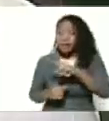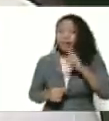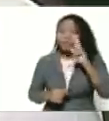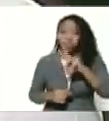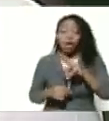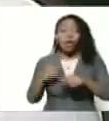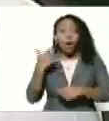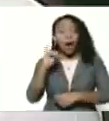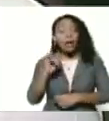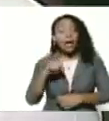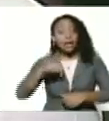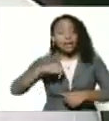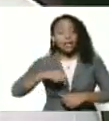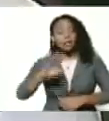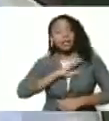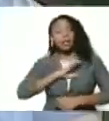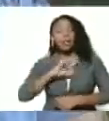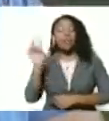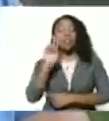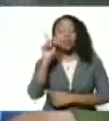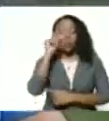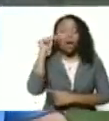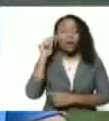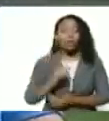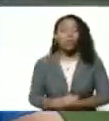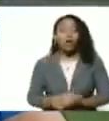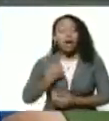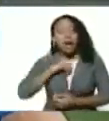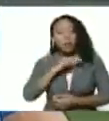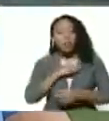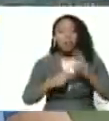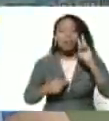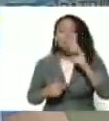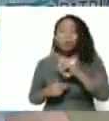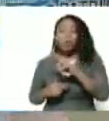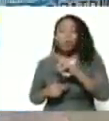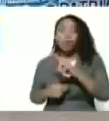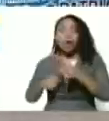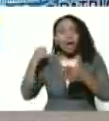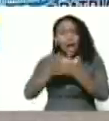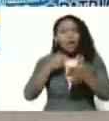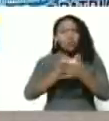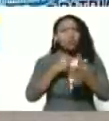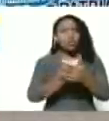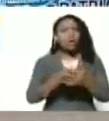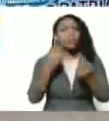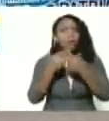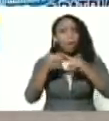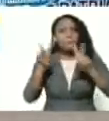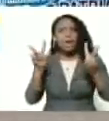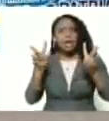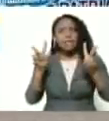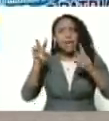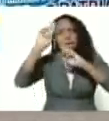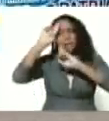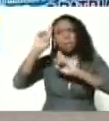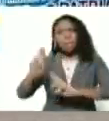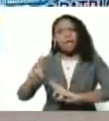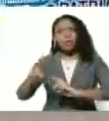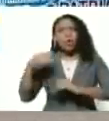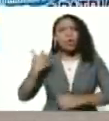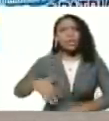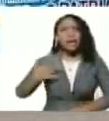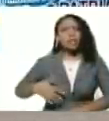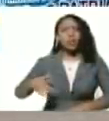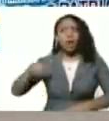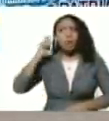los venezolanos, las venezolanas, es nuestra visual. La lucha por la paz, por el respeto a los derechos